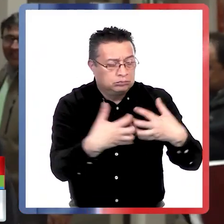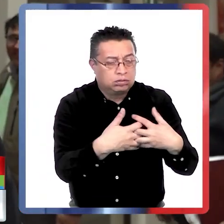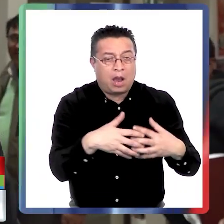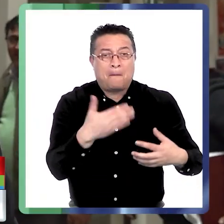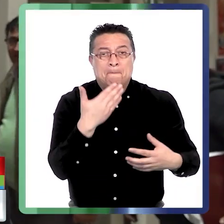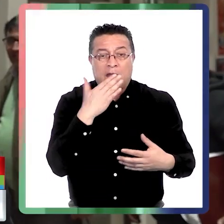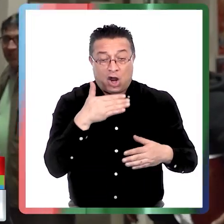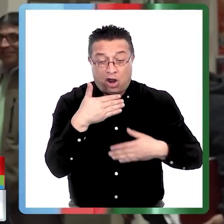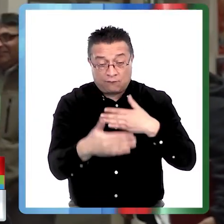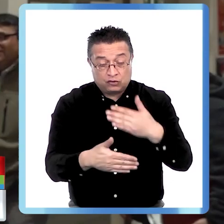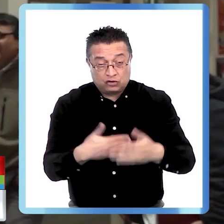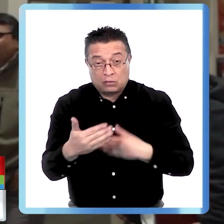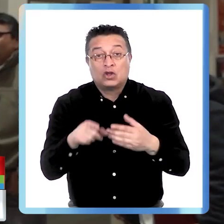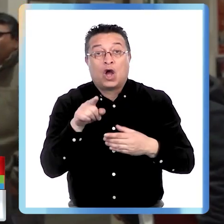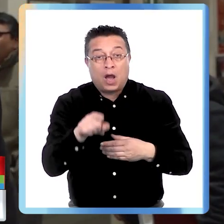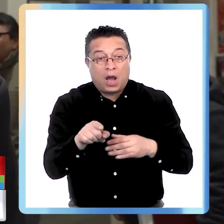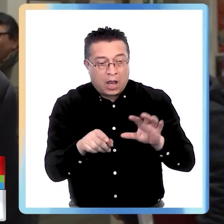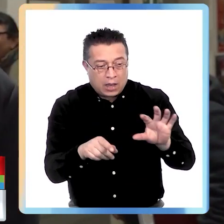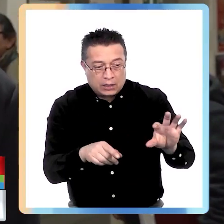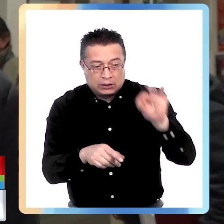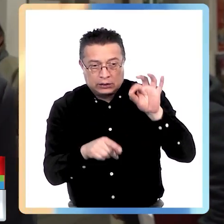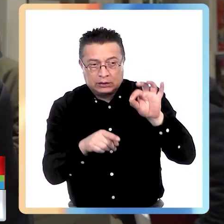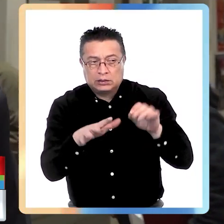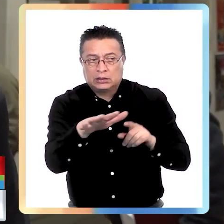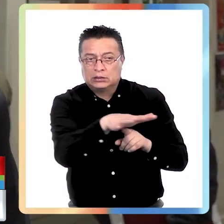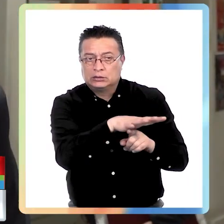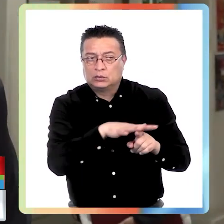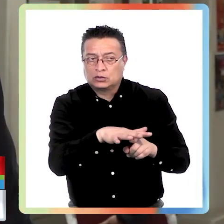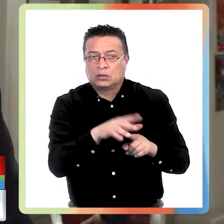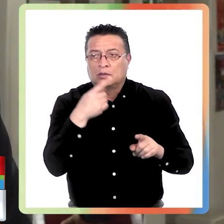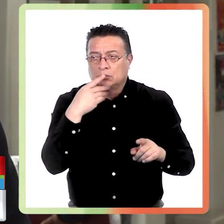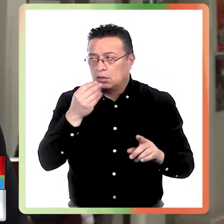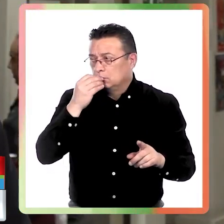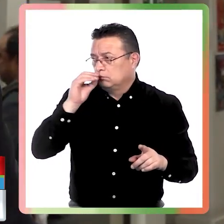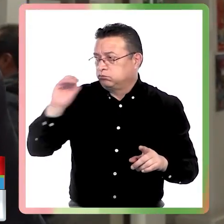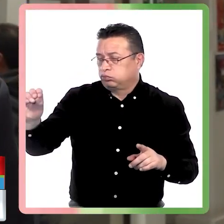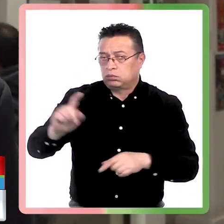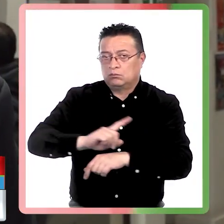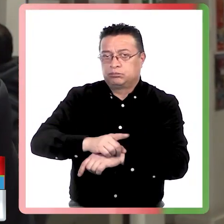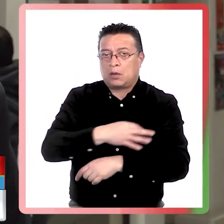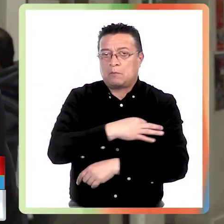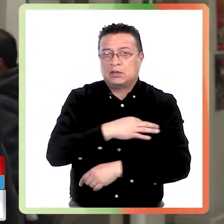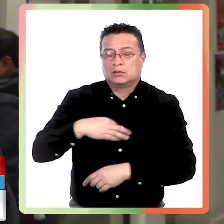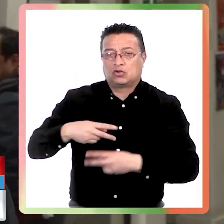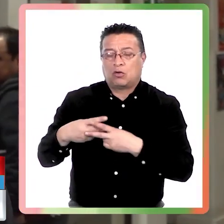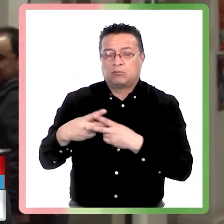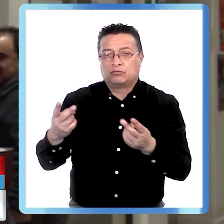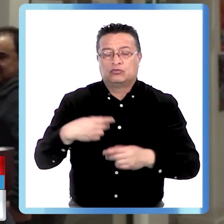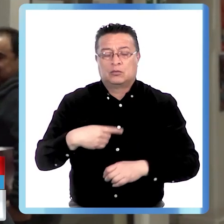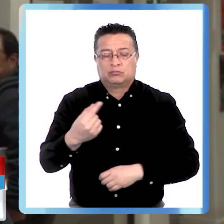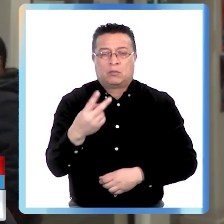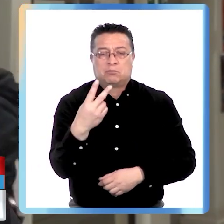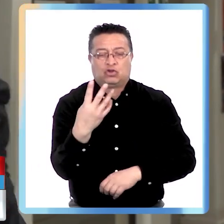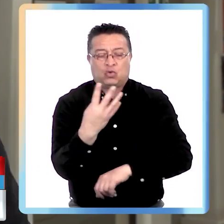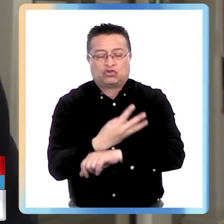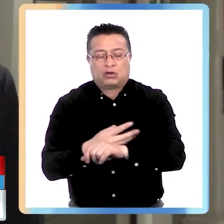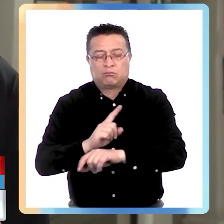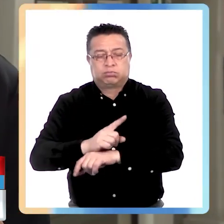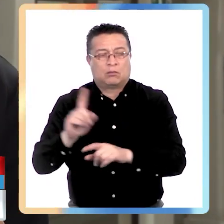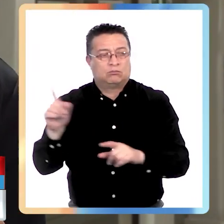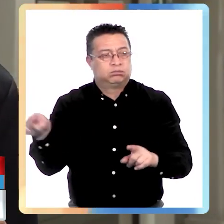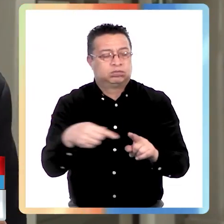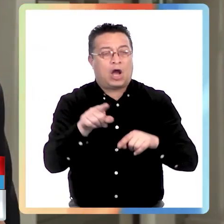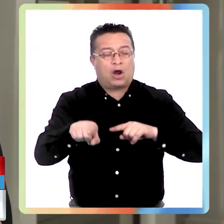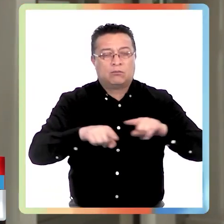para mejorar todo el funcionamiento nuestro, se identificó una situación aquí, se puso en conocimiento del Ministerio Público, yo tengo 24 horas para hacer eso